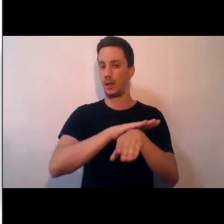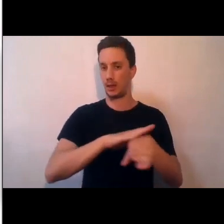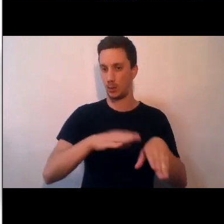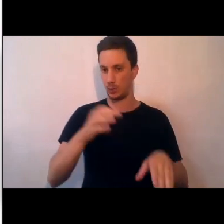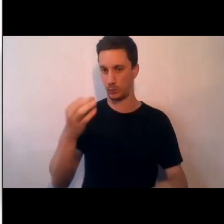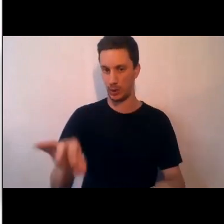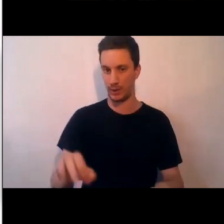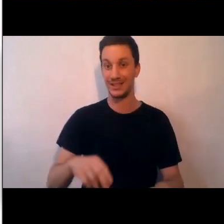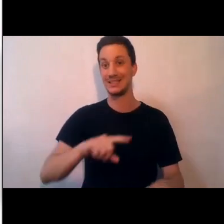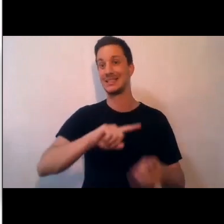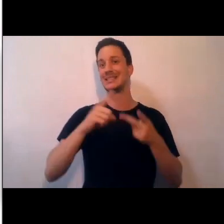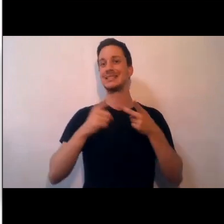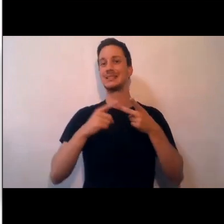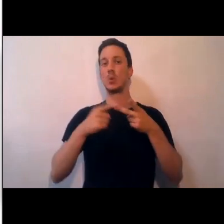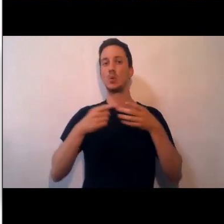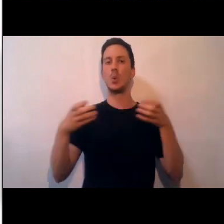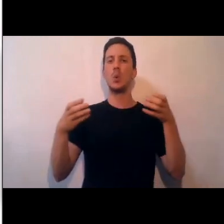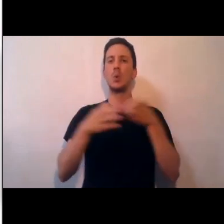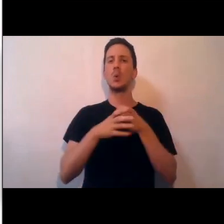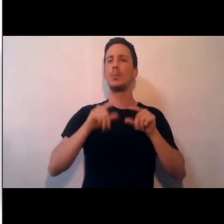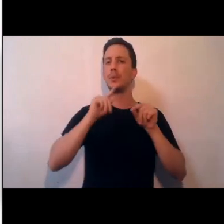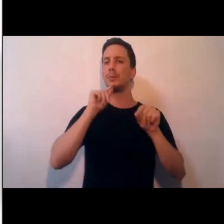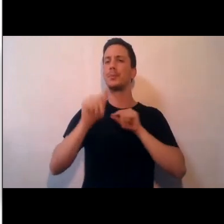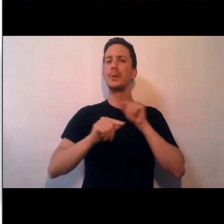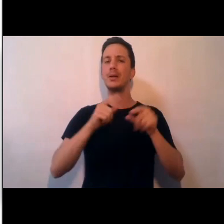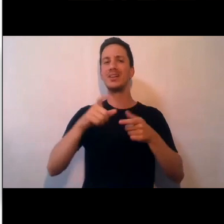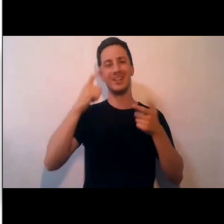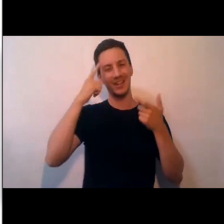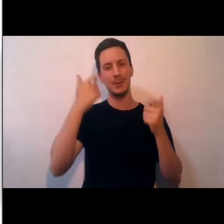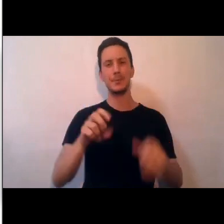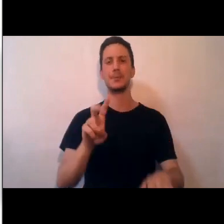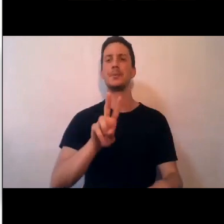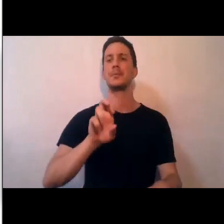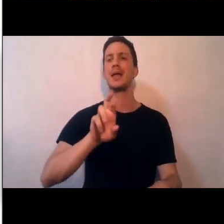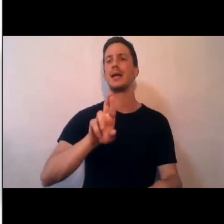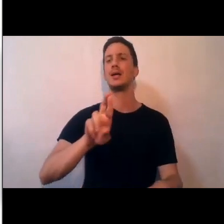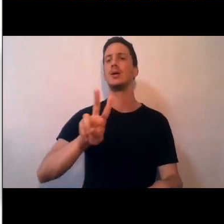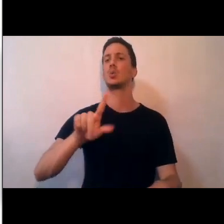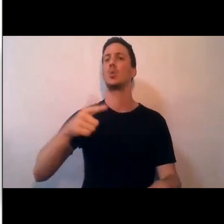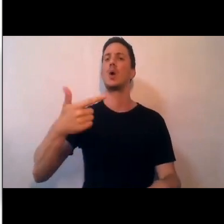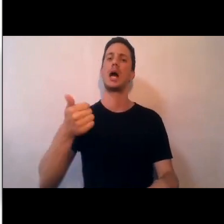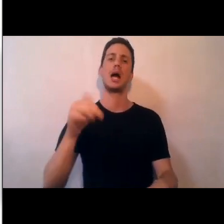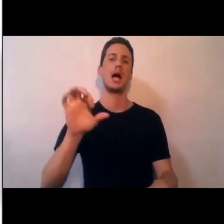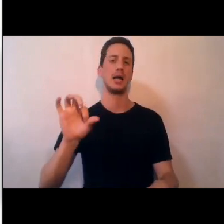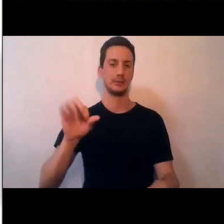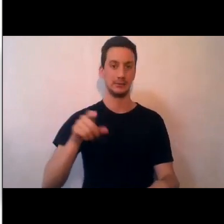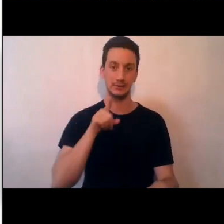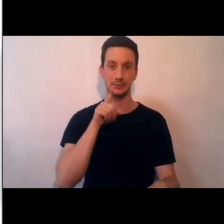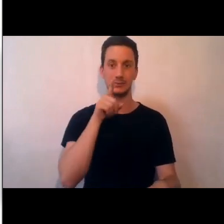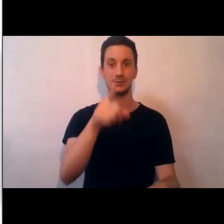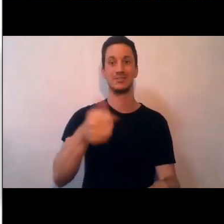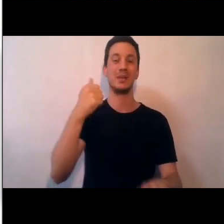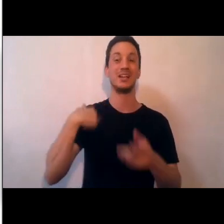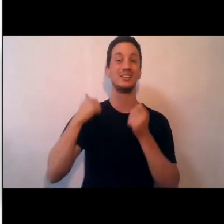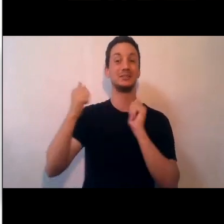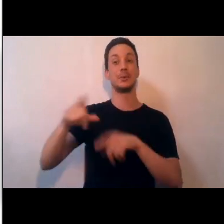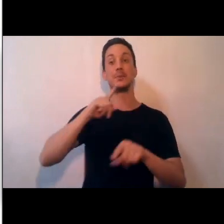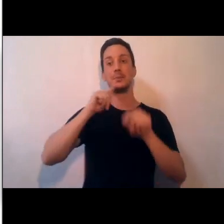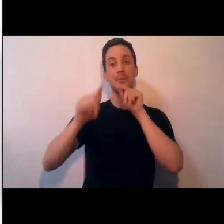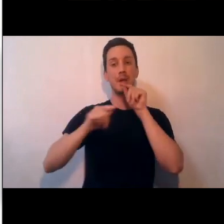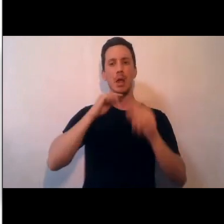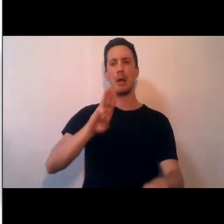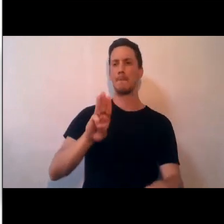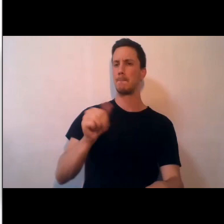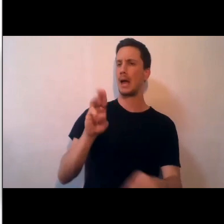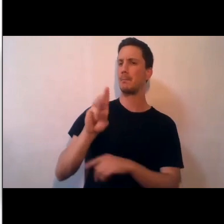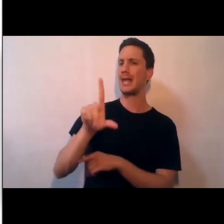de infecciones víricas son las verrugas y este es el virus del papiloma humano. A veces cuando digo esto, pues